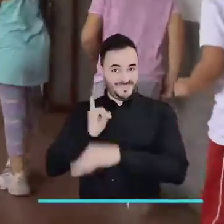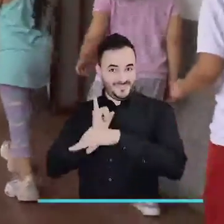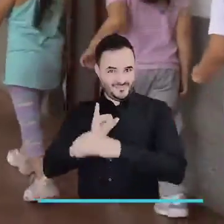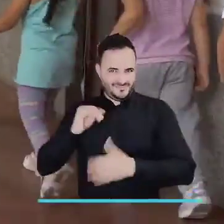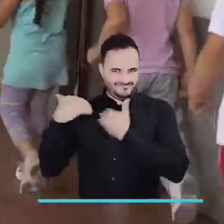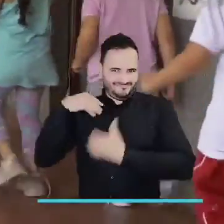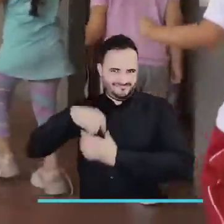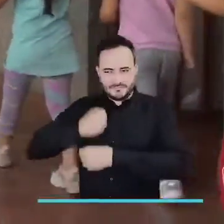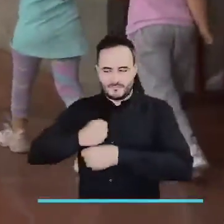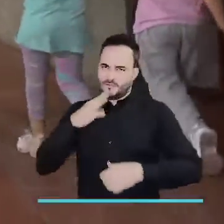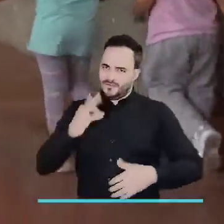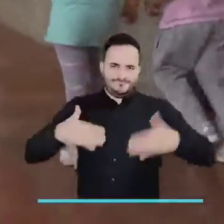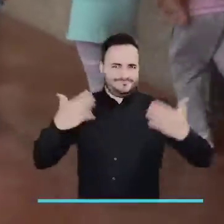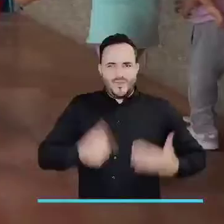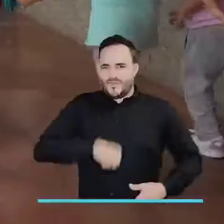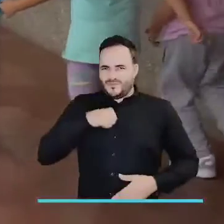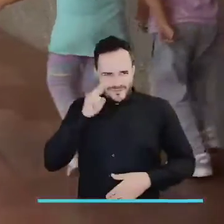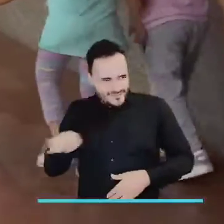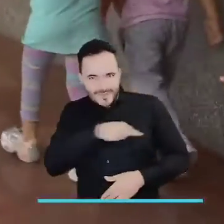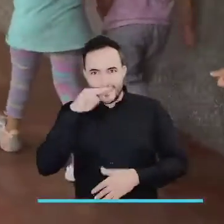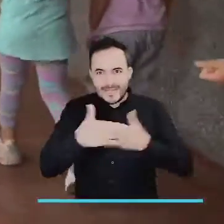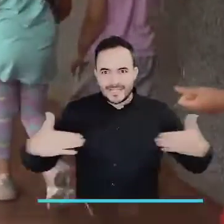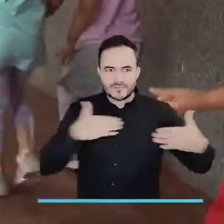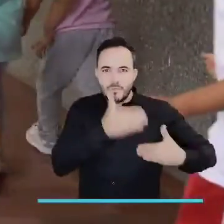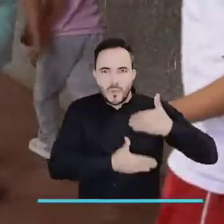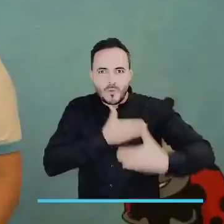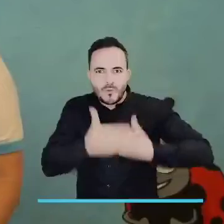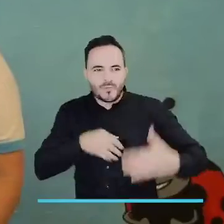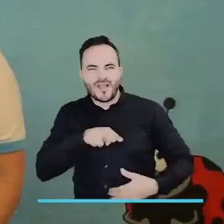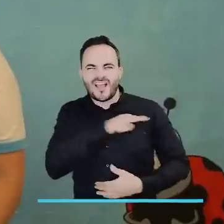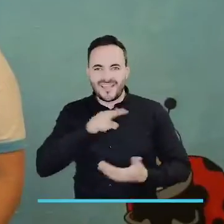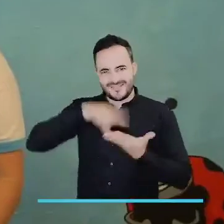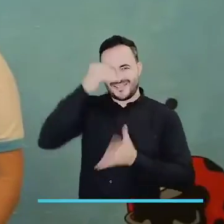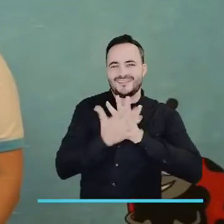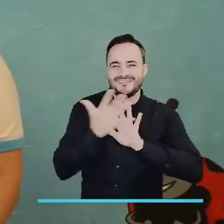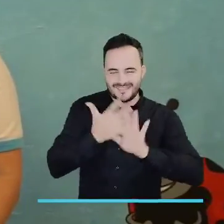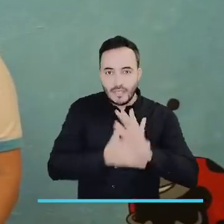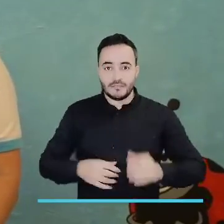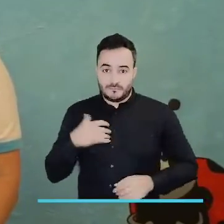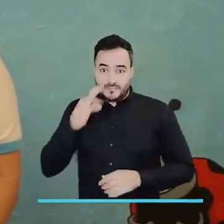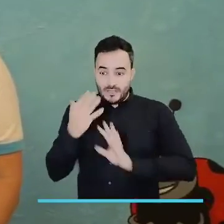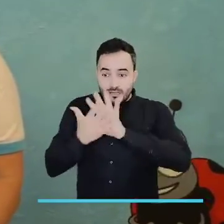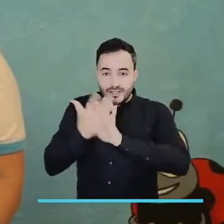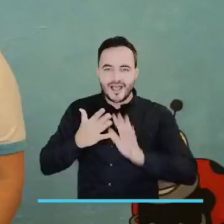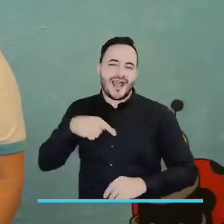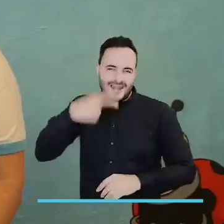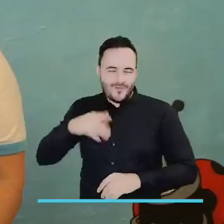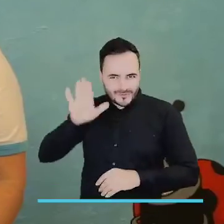agente educativa me siento muy orgullosa de que mis niños y mis niñas estén aprendiendo de manera paulatina señas. Es una